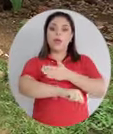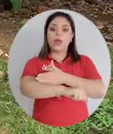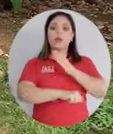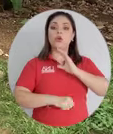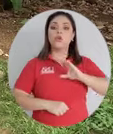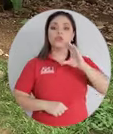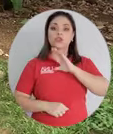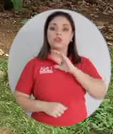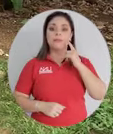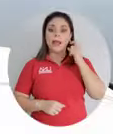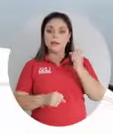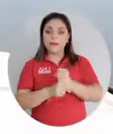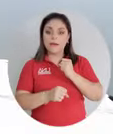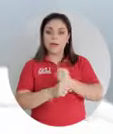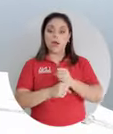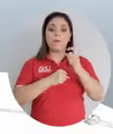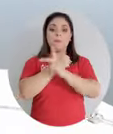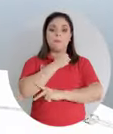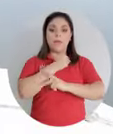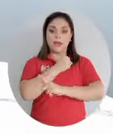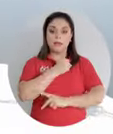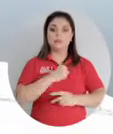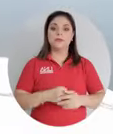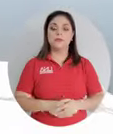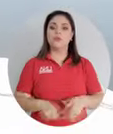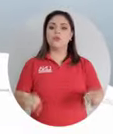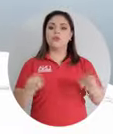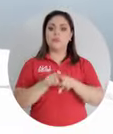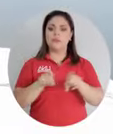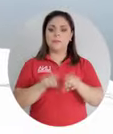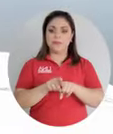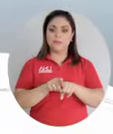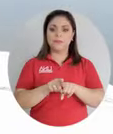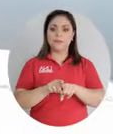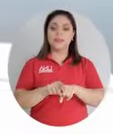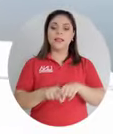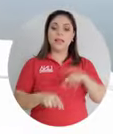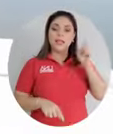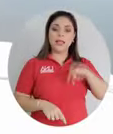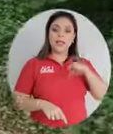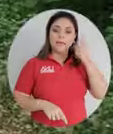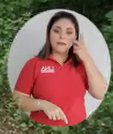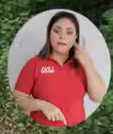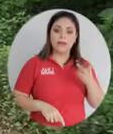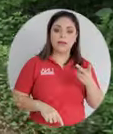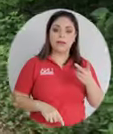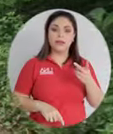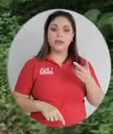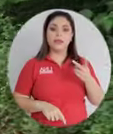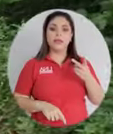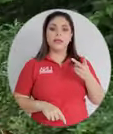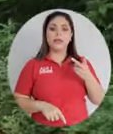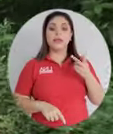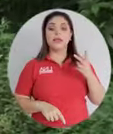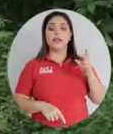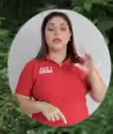mejorar condiciones de productividad para el país por el bono de género, sino que también se va a